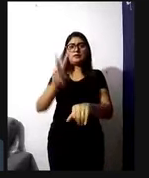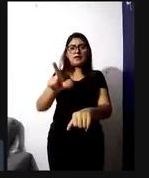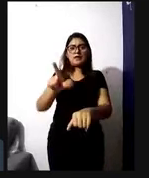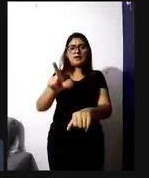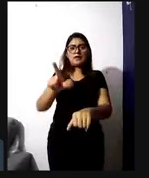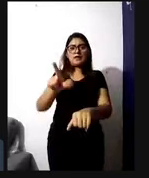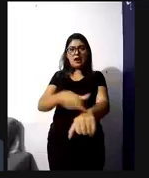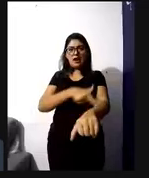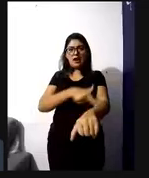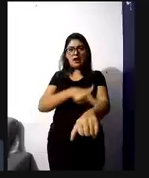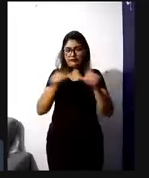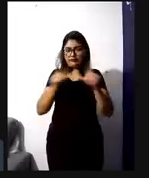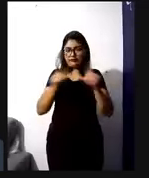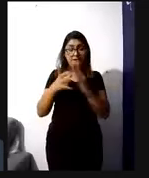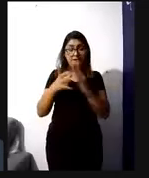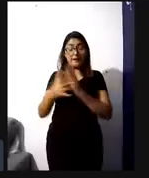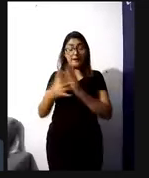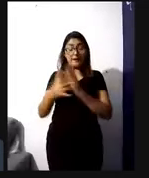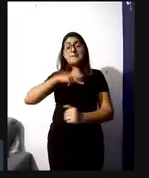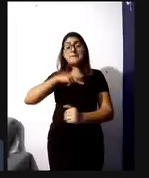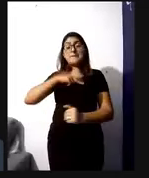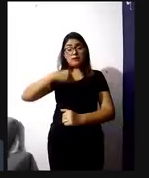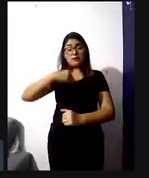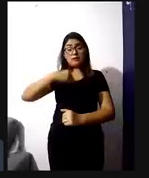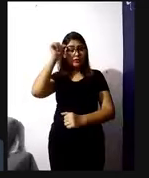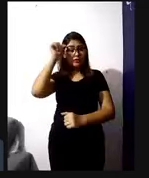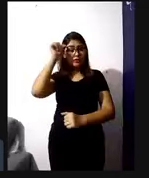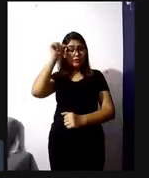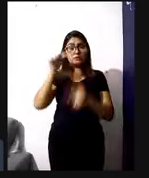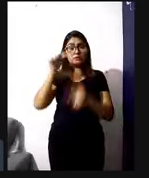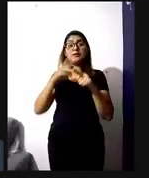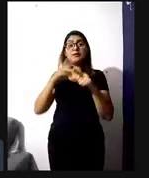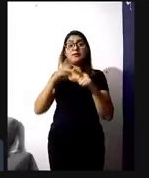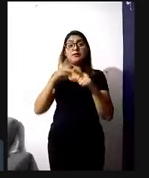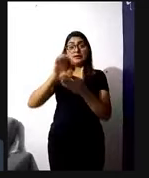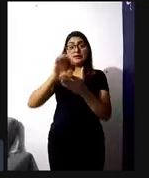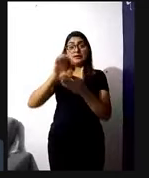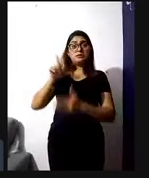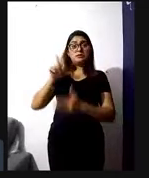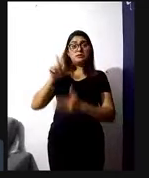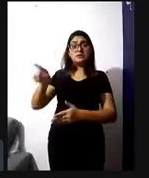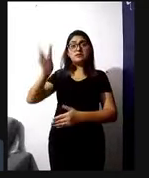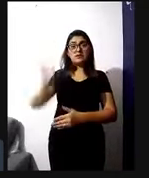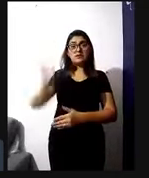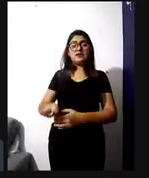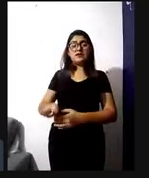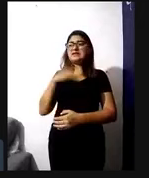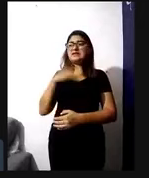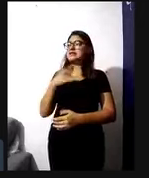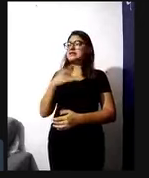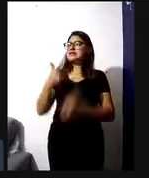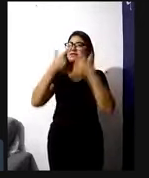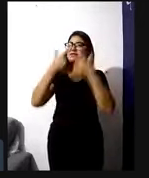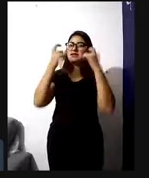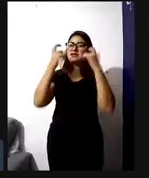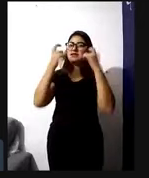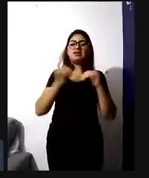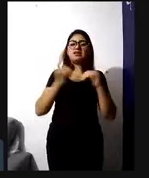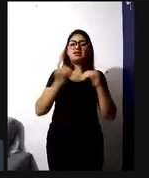autismo y mi esposo ha decidido sacarlo de casa porque